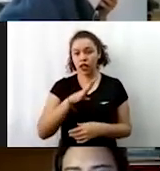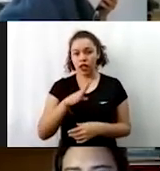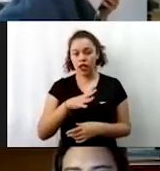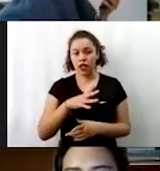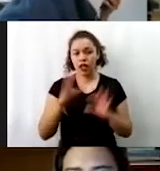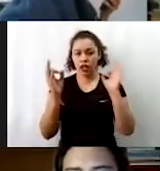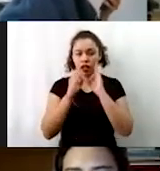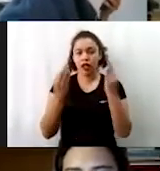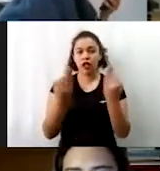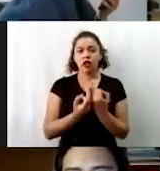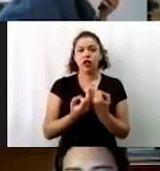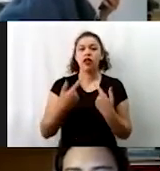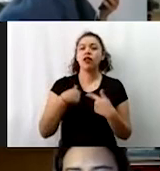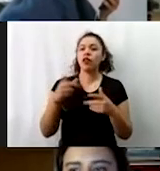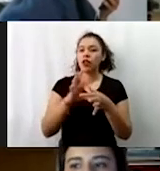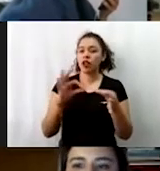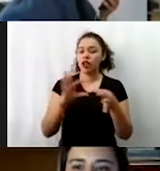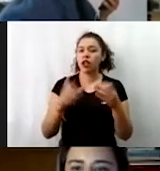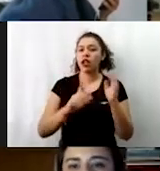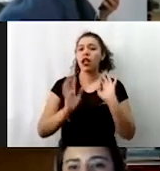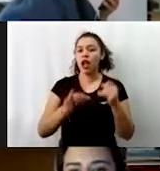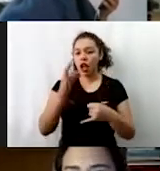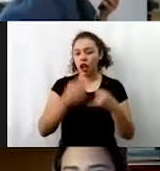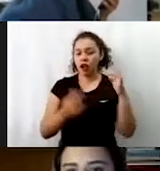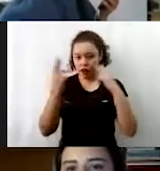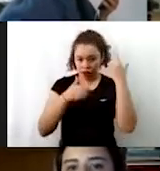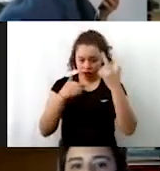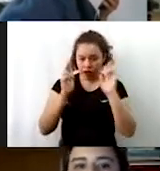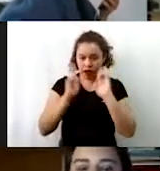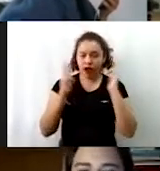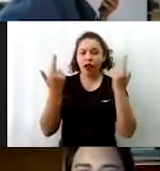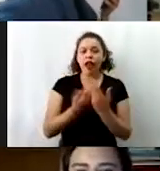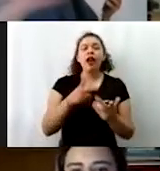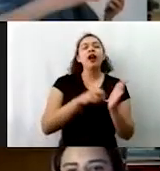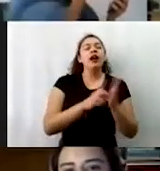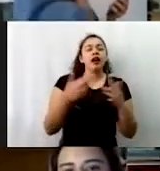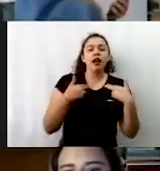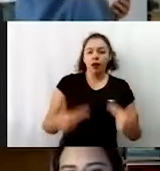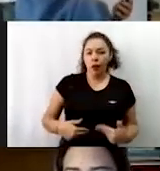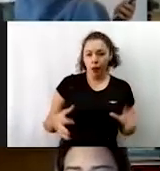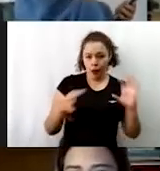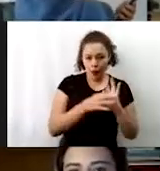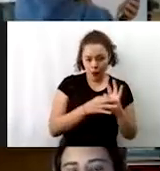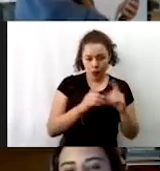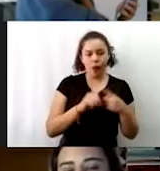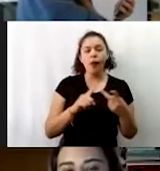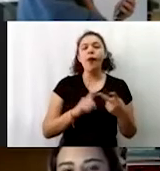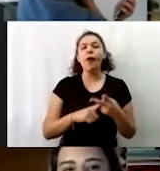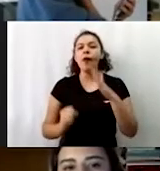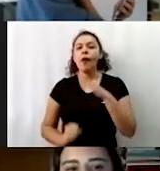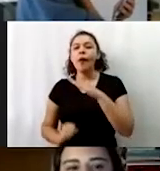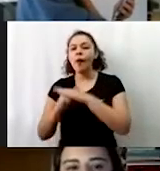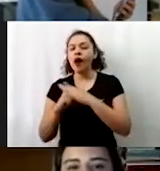les hablaba en la última sesión, tanto su relación con los derechos humanos, su relación con la sostenibilidad. Y